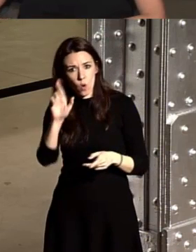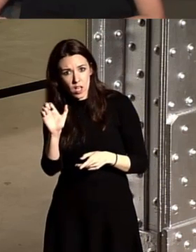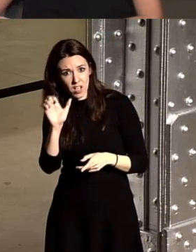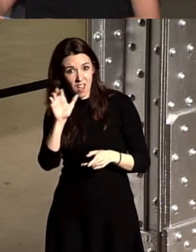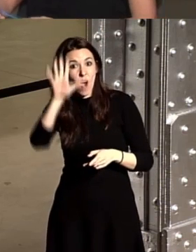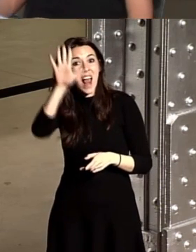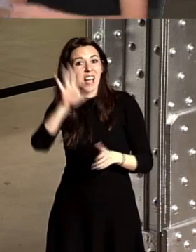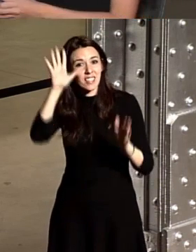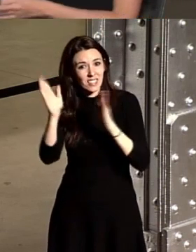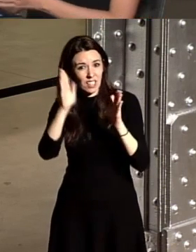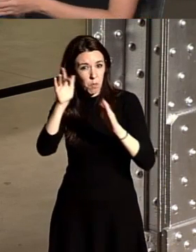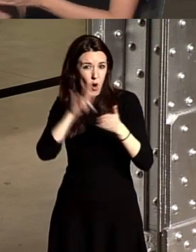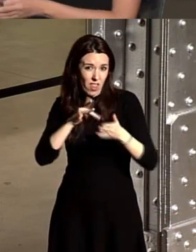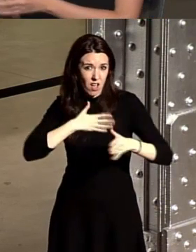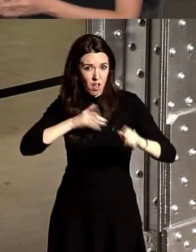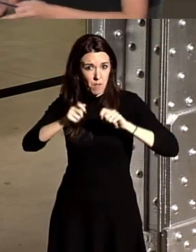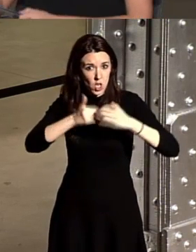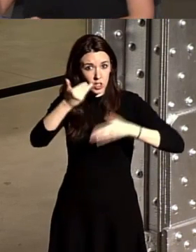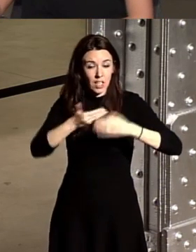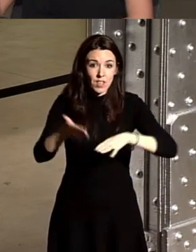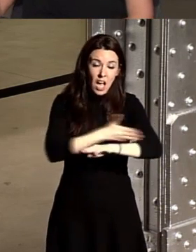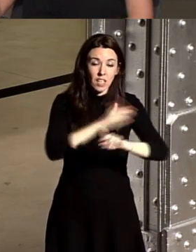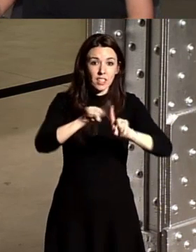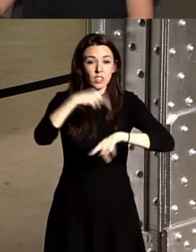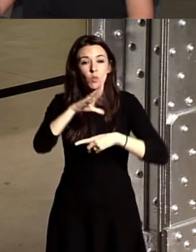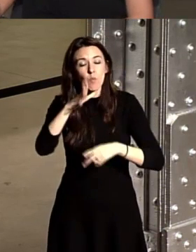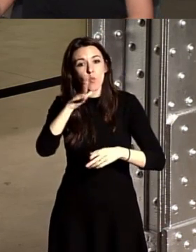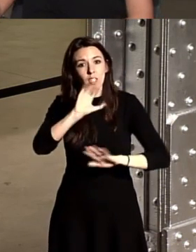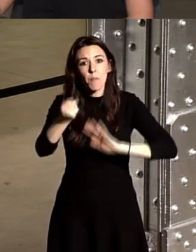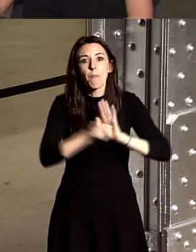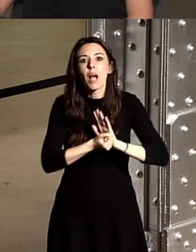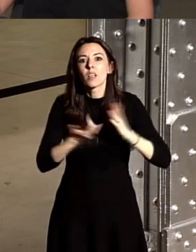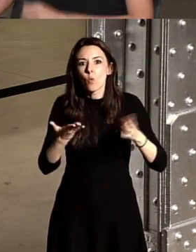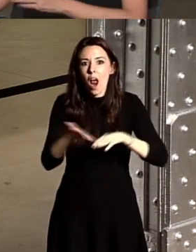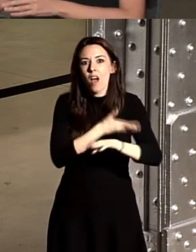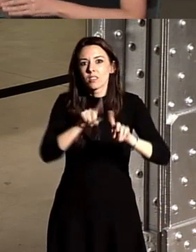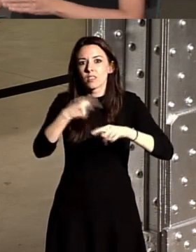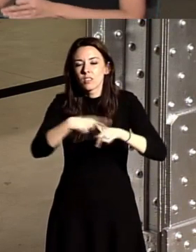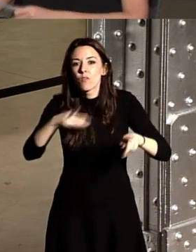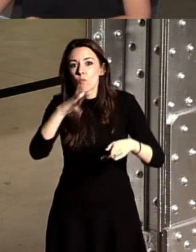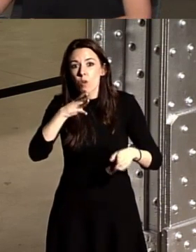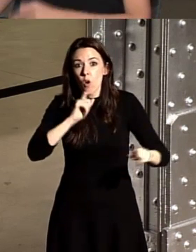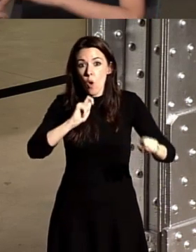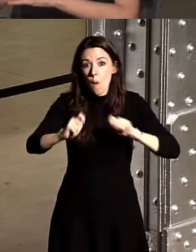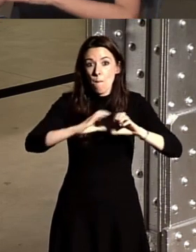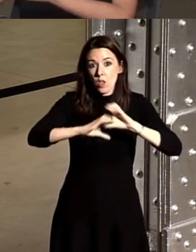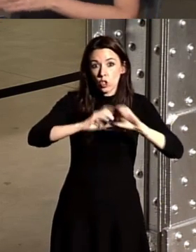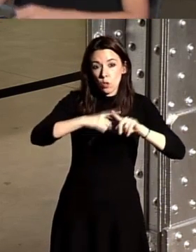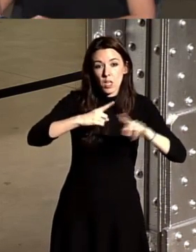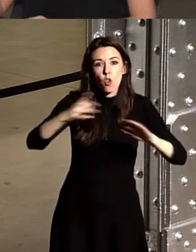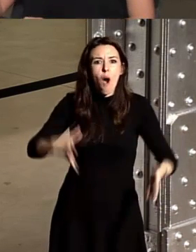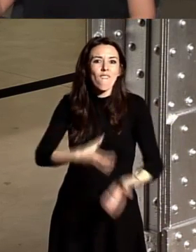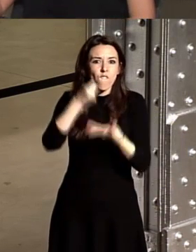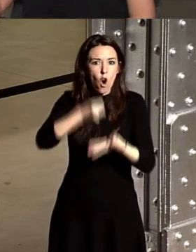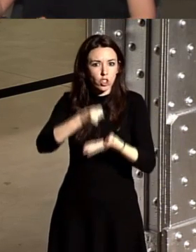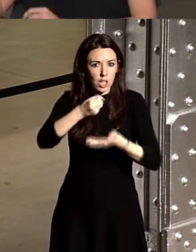periodismo, es que hay un antes y un después en el periodismo marcado por el momento en el que hay medios de comunicación que salen a bolsa o el poder financiero entra